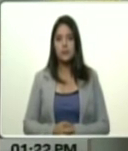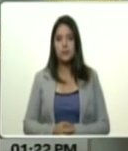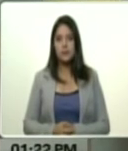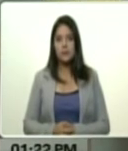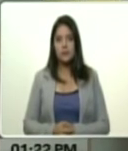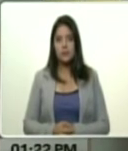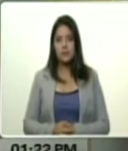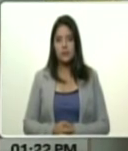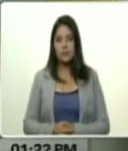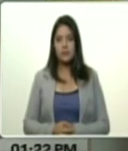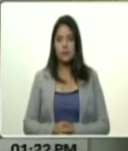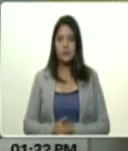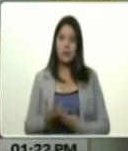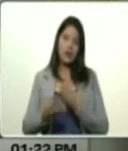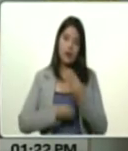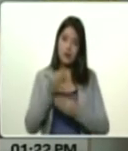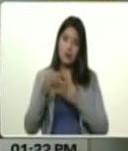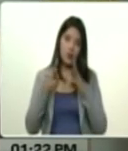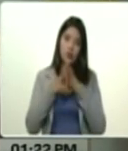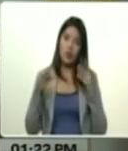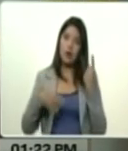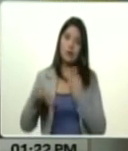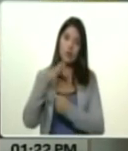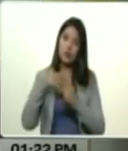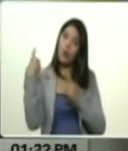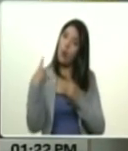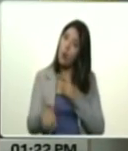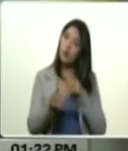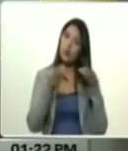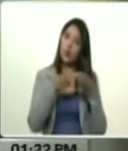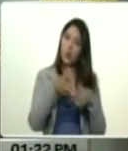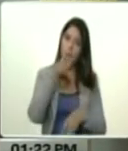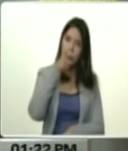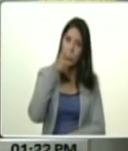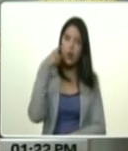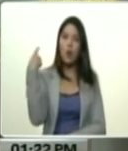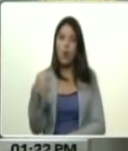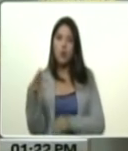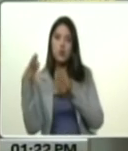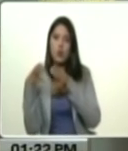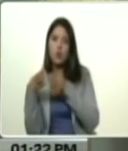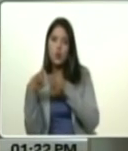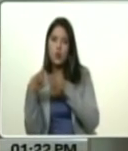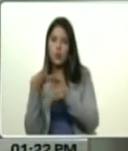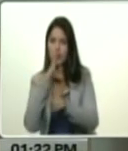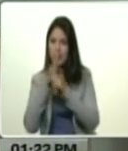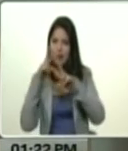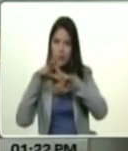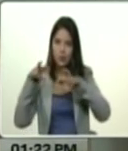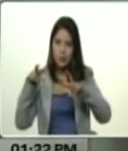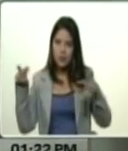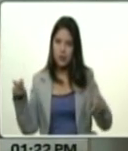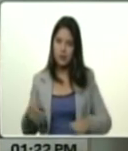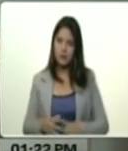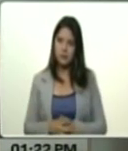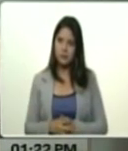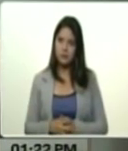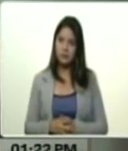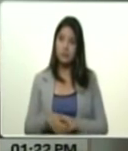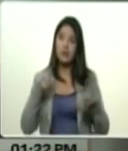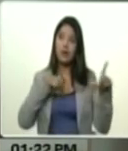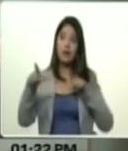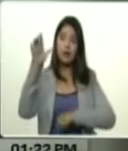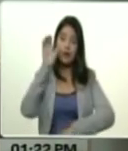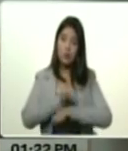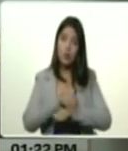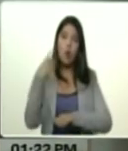que perpetraron el hecho en el evento, en un grupo de vigilancia y un grupo de actuación directa. Tenemos detenido